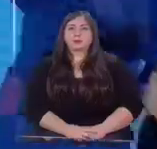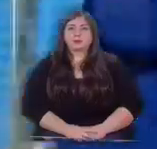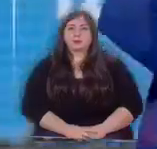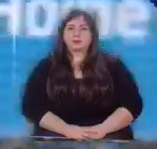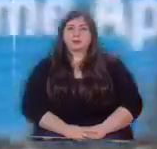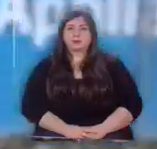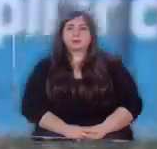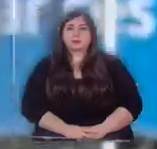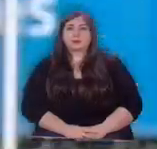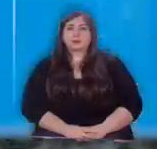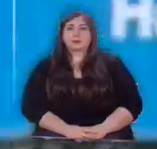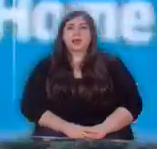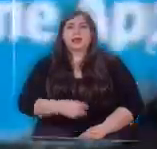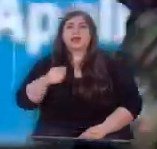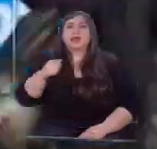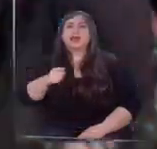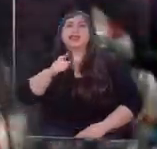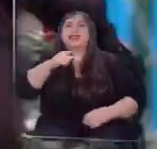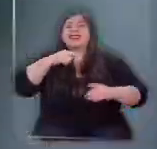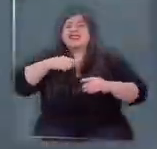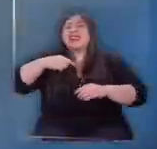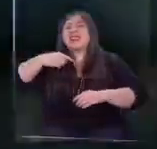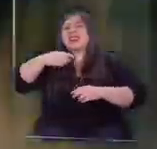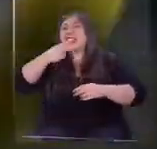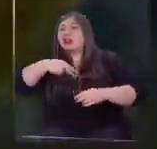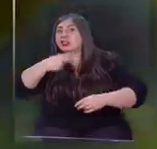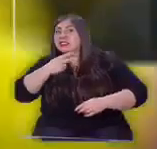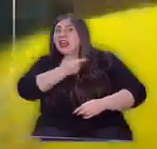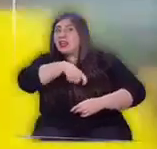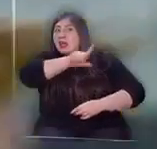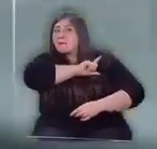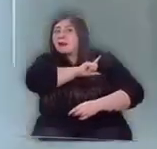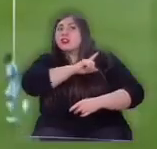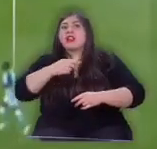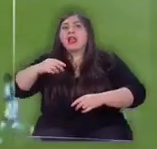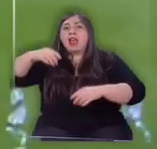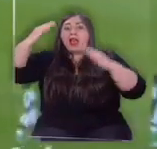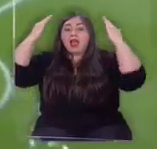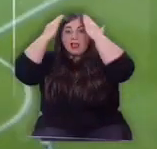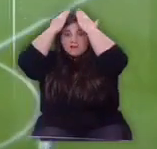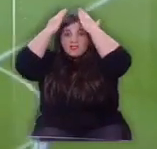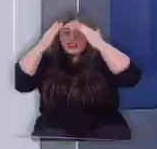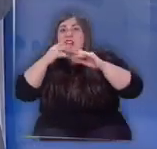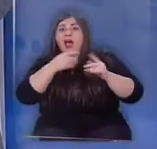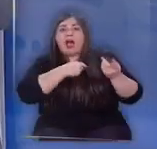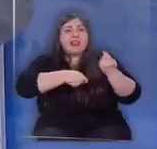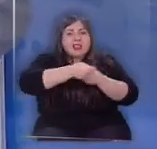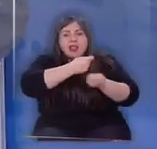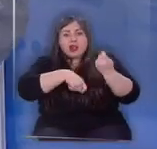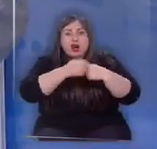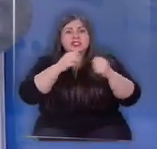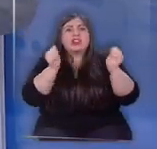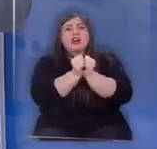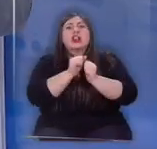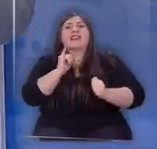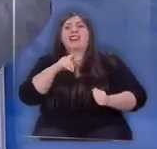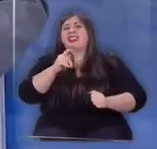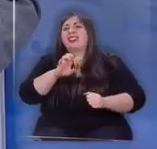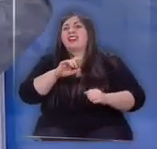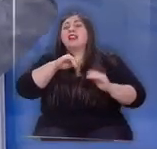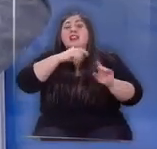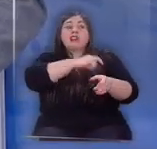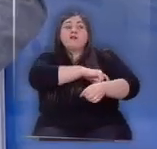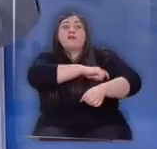Y medio español tiene a Arturo Vidal negociando con el Inter de Milán y con un pie y medio fuera del Barcelona. Esto en